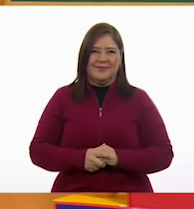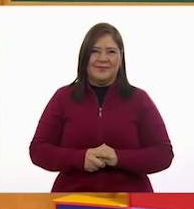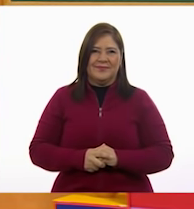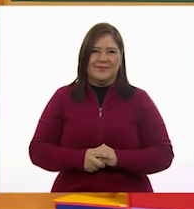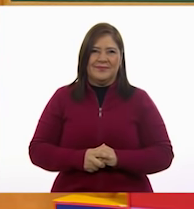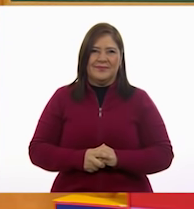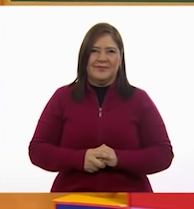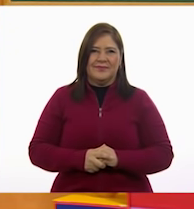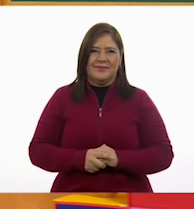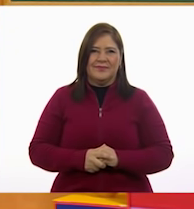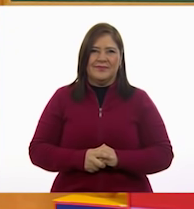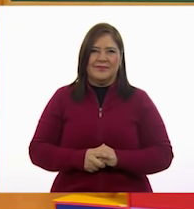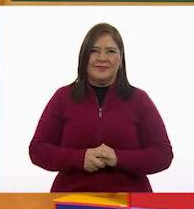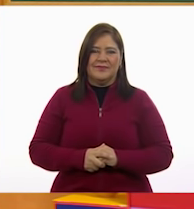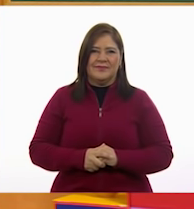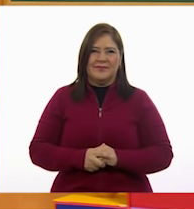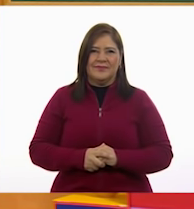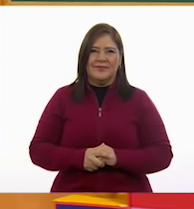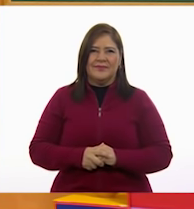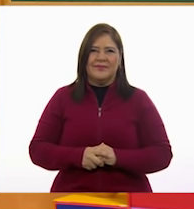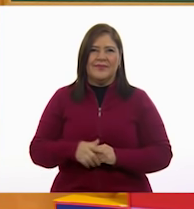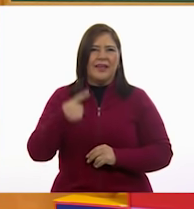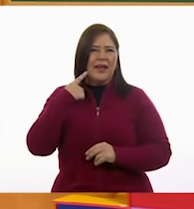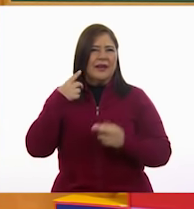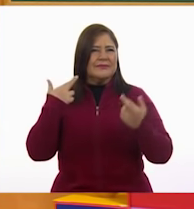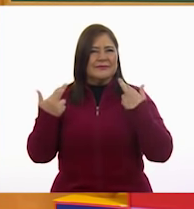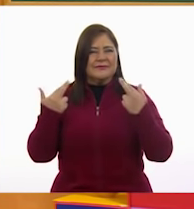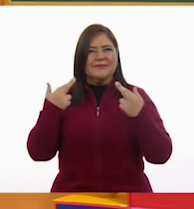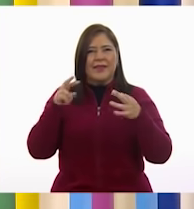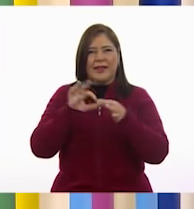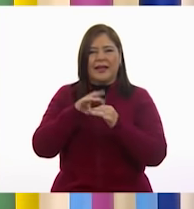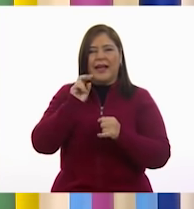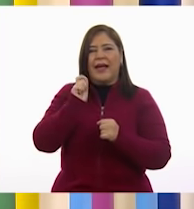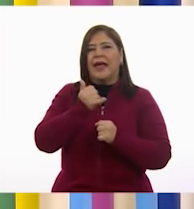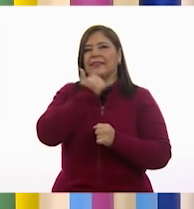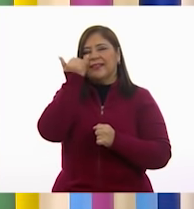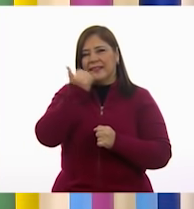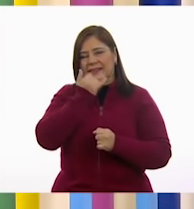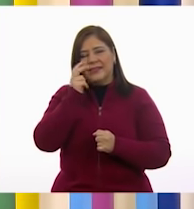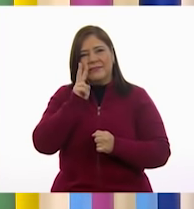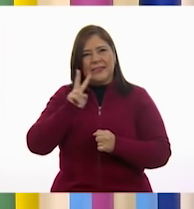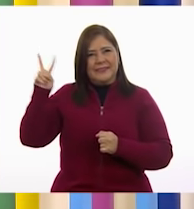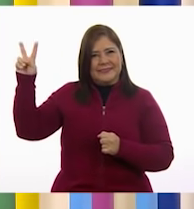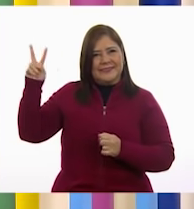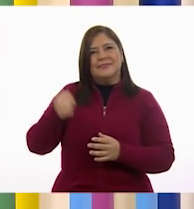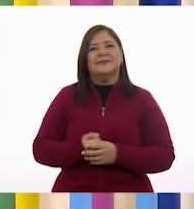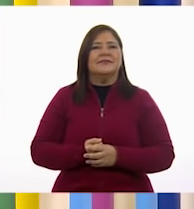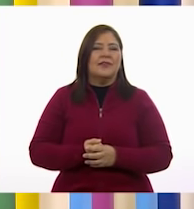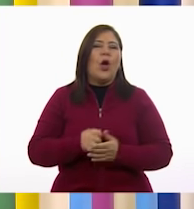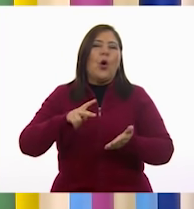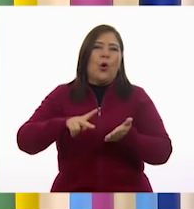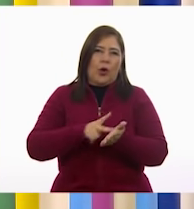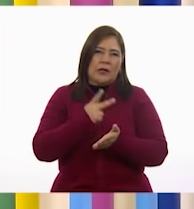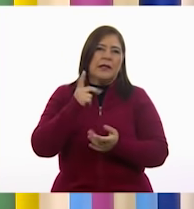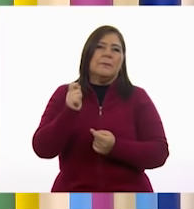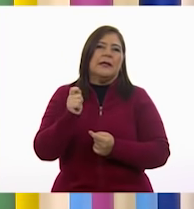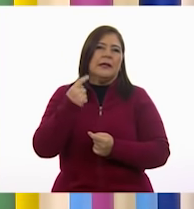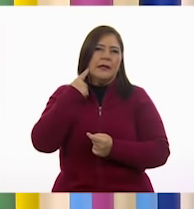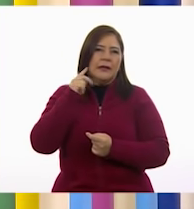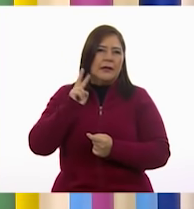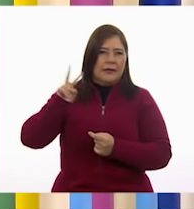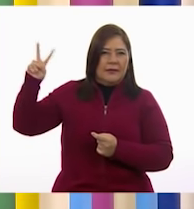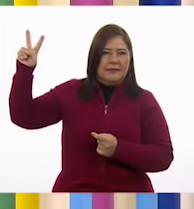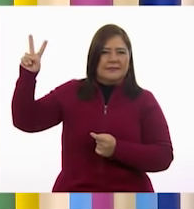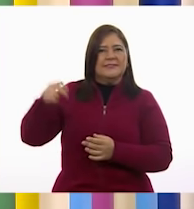es cierto. Era epo, etuki, tuki, epo. Así, etuki, tuki, epo. Y repetimos otra vez. Etuki,